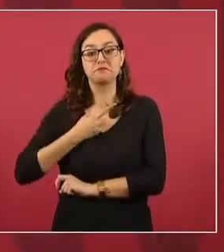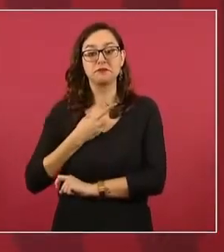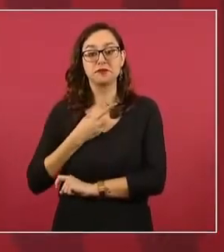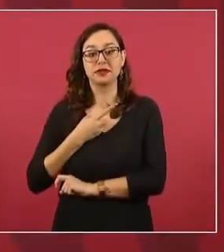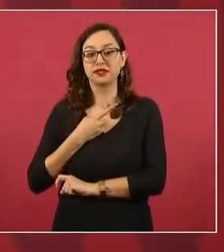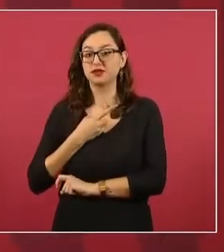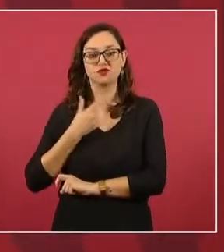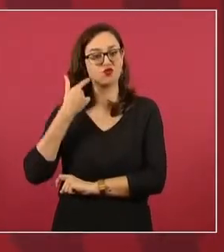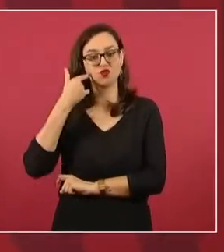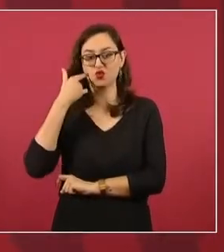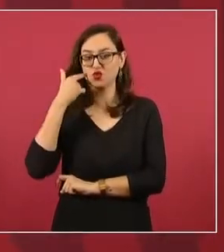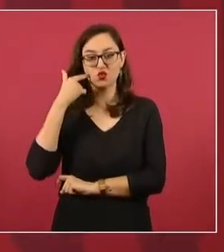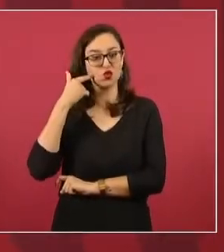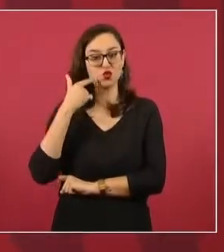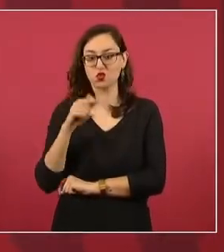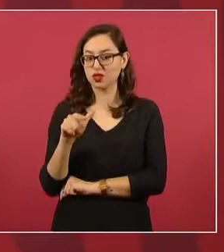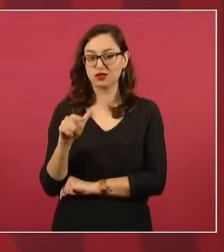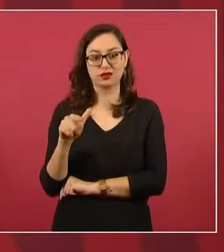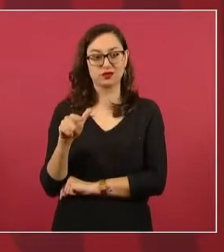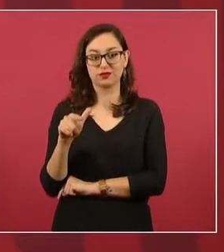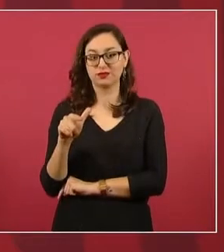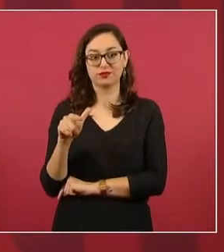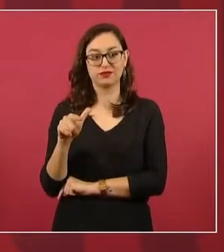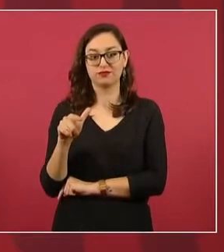que haya